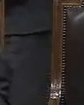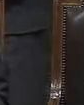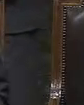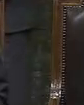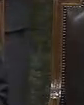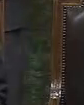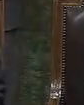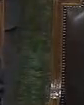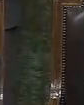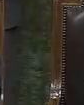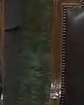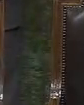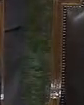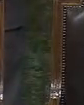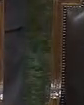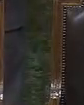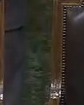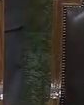diputado Gustavo Azbul.